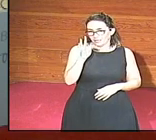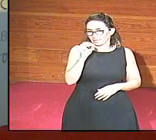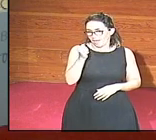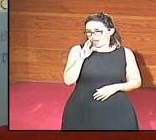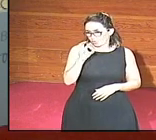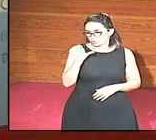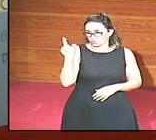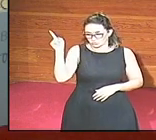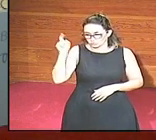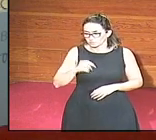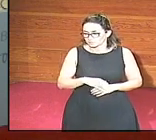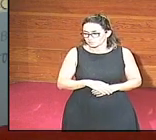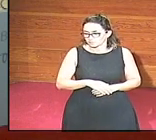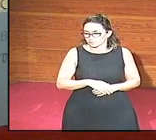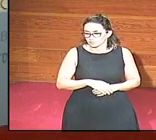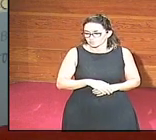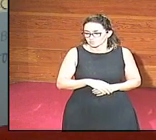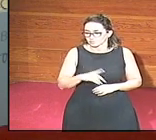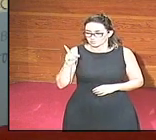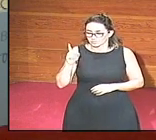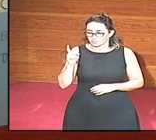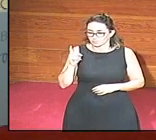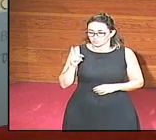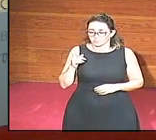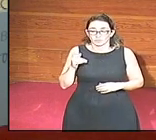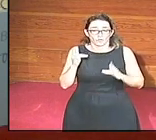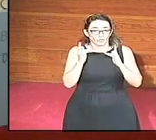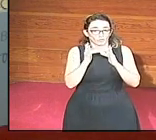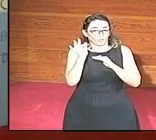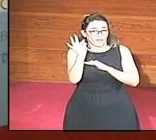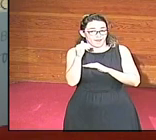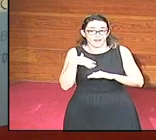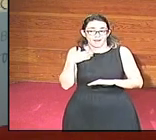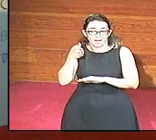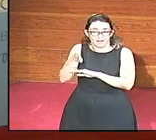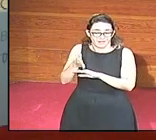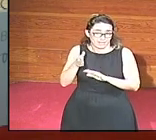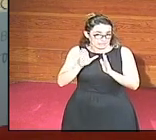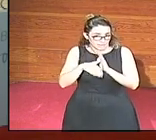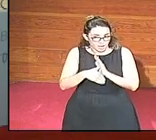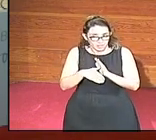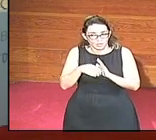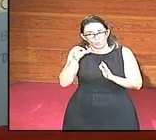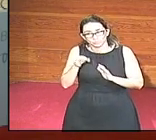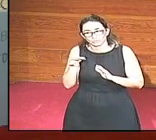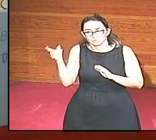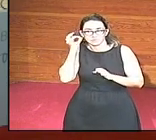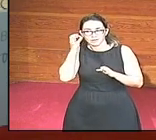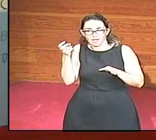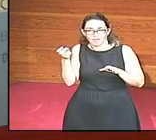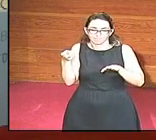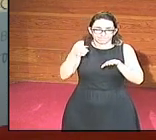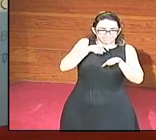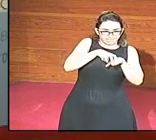A veces es bueno llegar tarde, llegué tarde al funeral, que era mi intención, pero la pillé entrando en el coche y me parece que esta foto igual dice